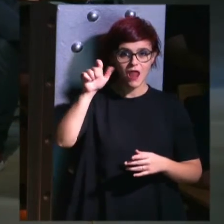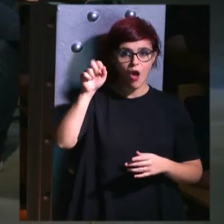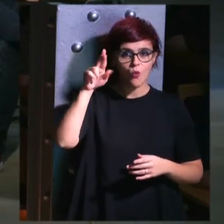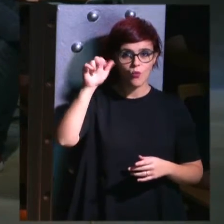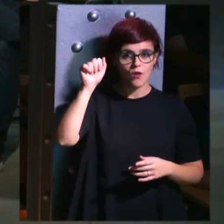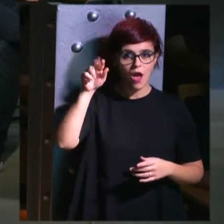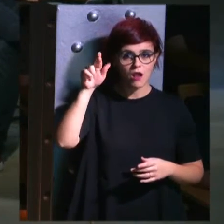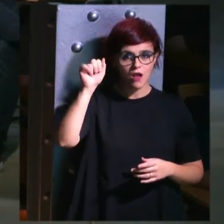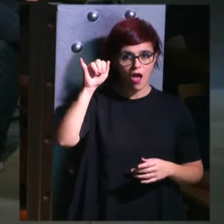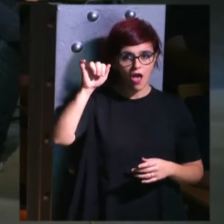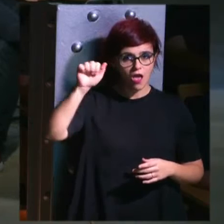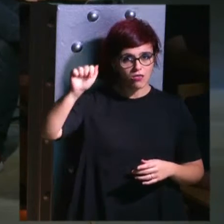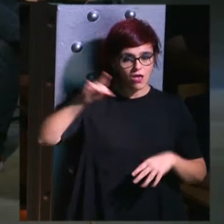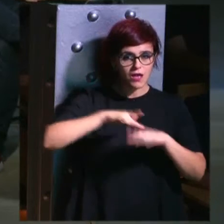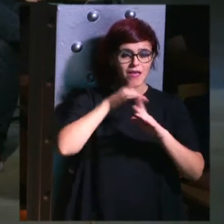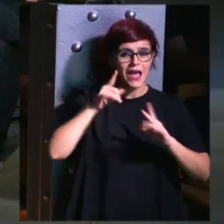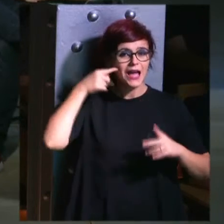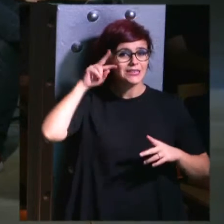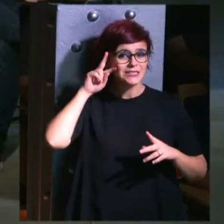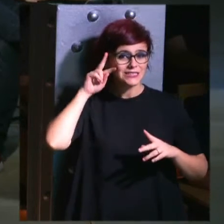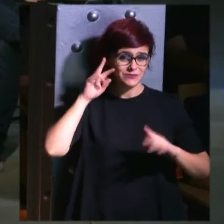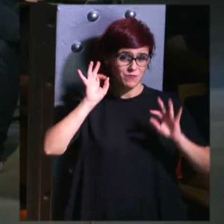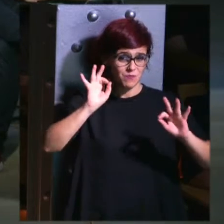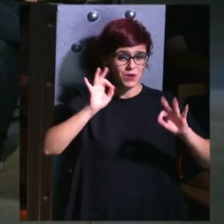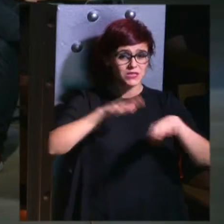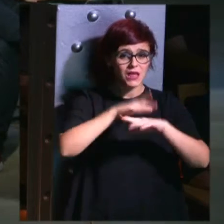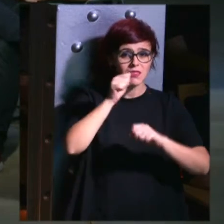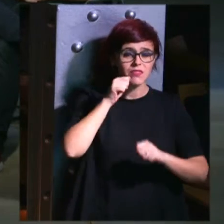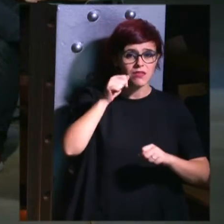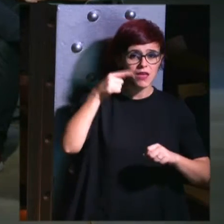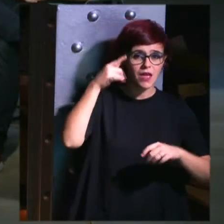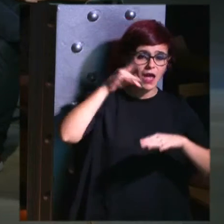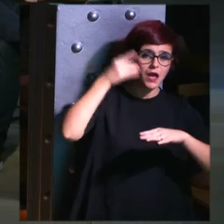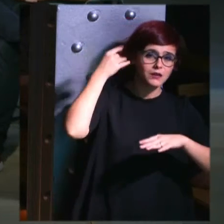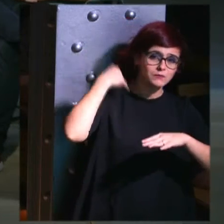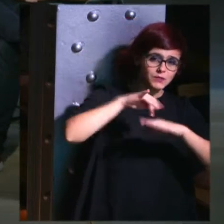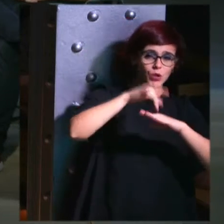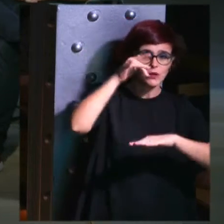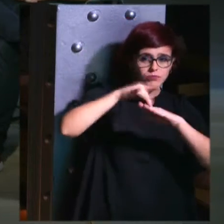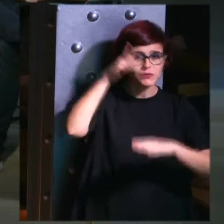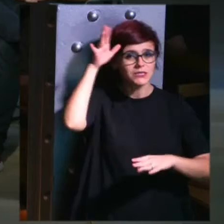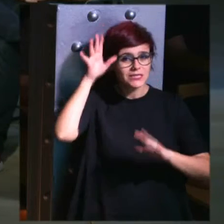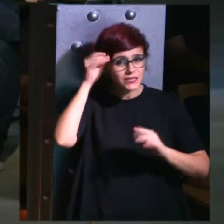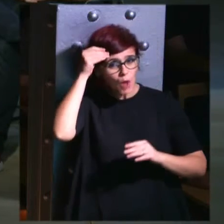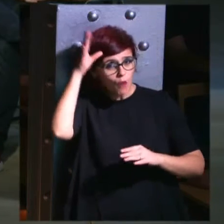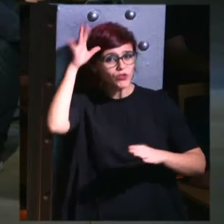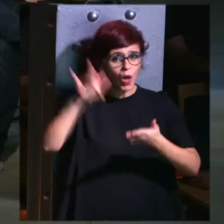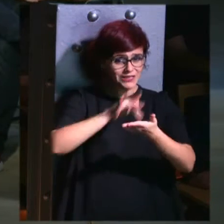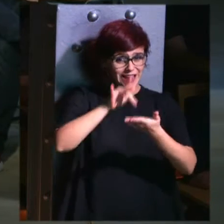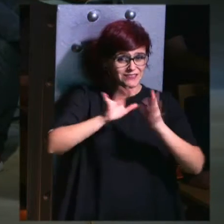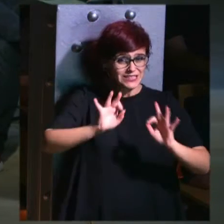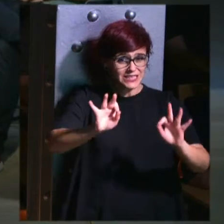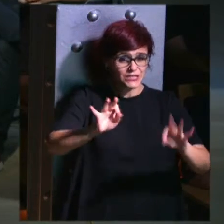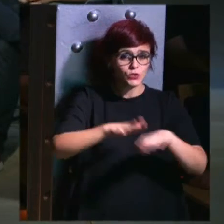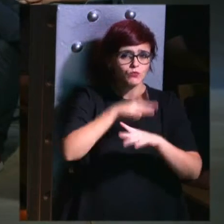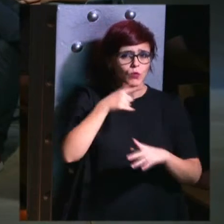Gracias. Especialista, experta en realidad virtual, sobre todo en sistemas hápticos de retroalimentación táctil. Ella